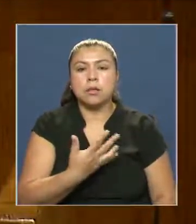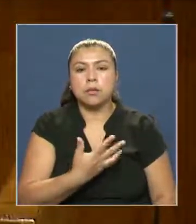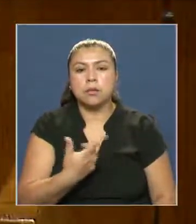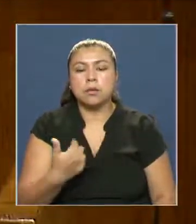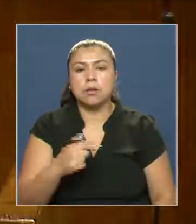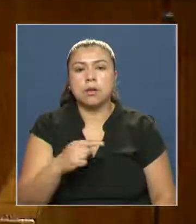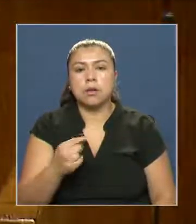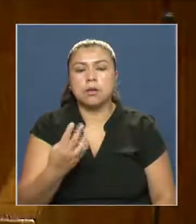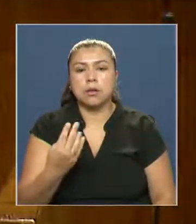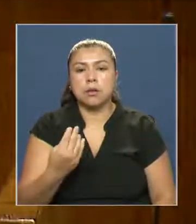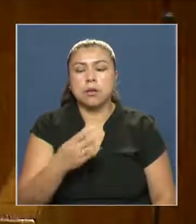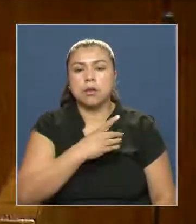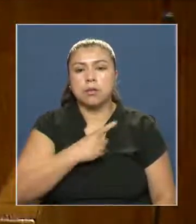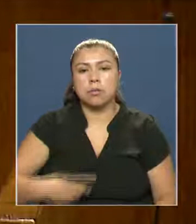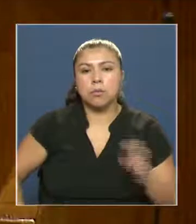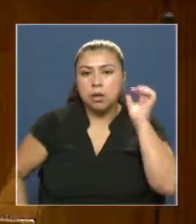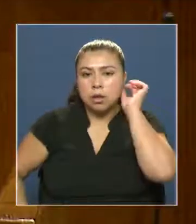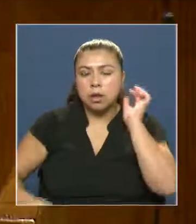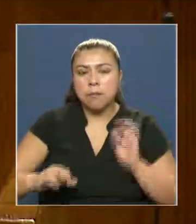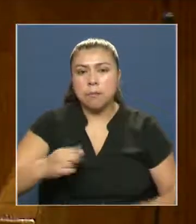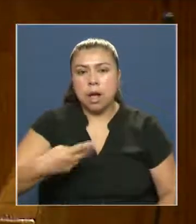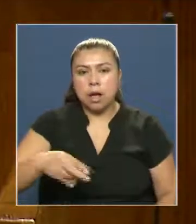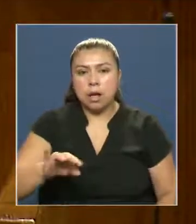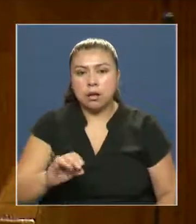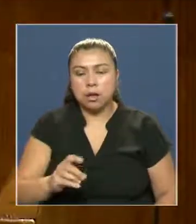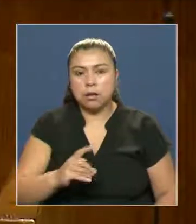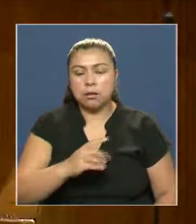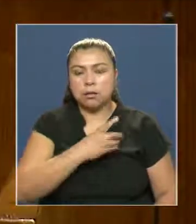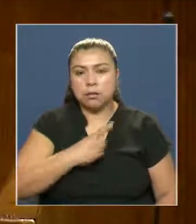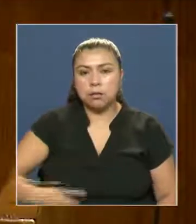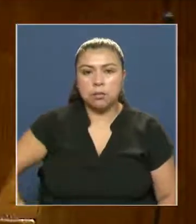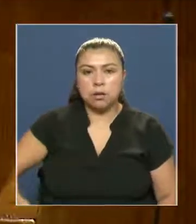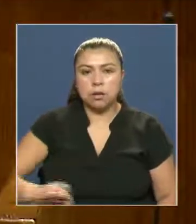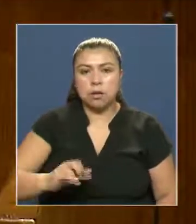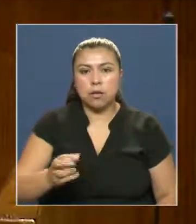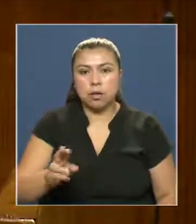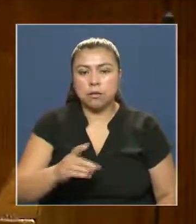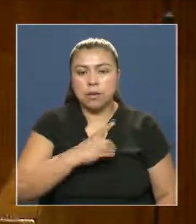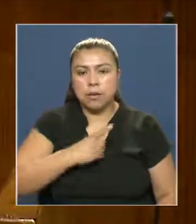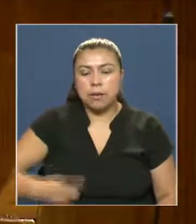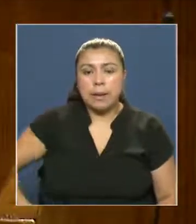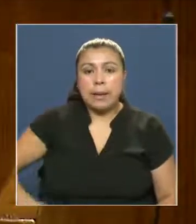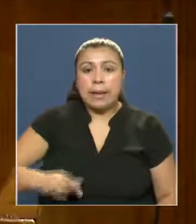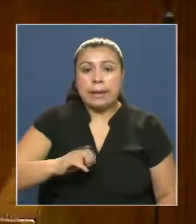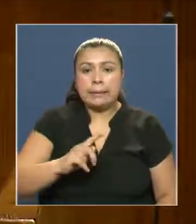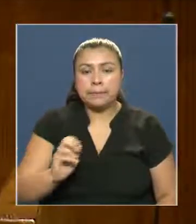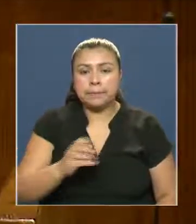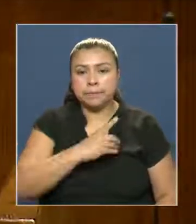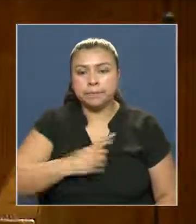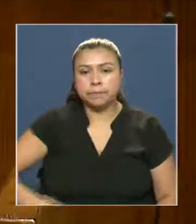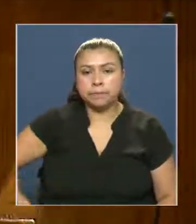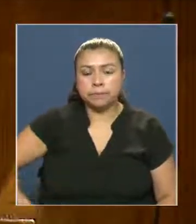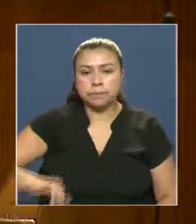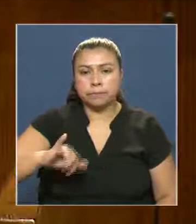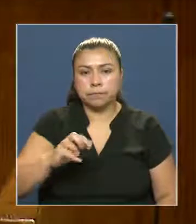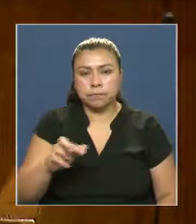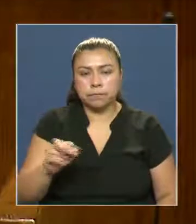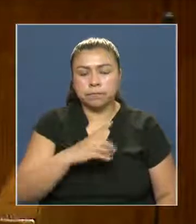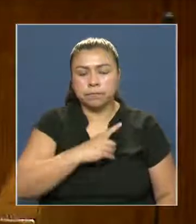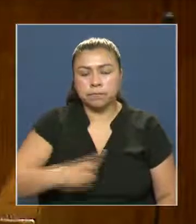12.756-14, de las diputadas Hernando, Carvajal y de los diputados Calixto, Espinosa, González, Jarpa, Mellado y